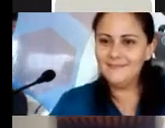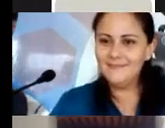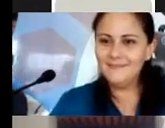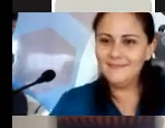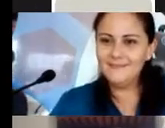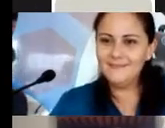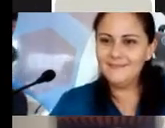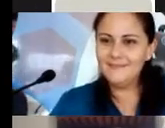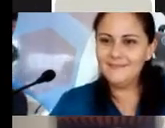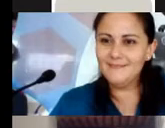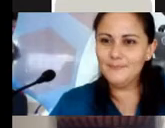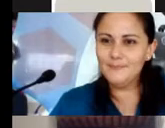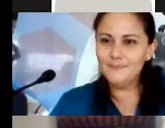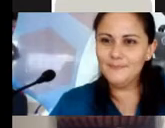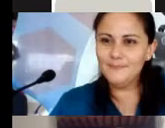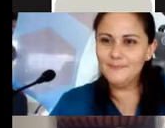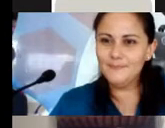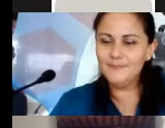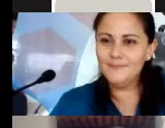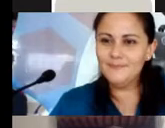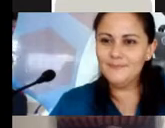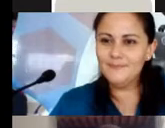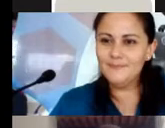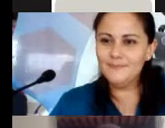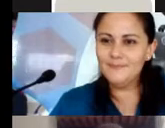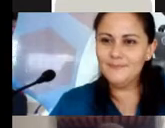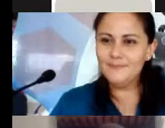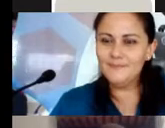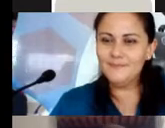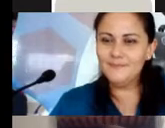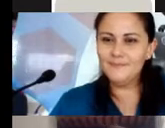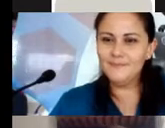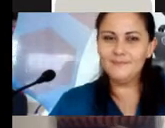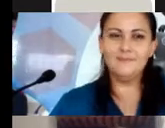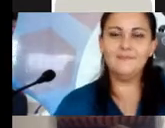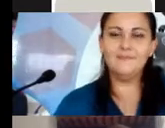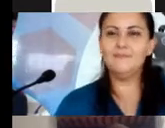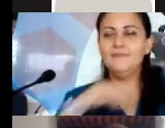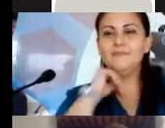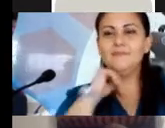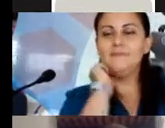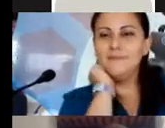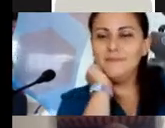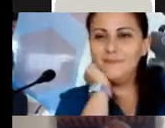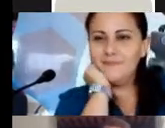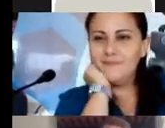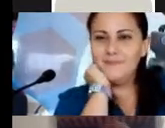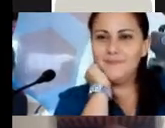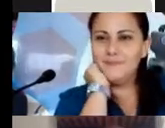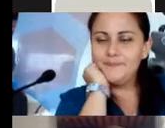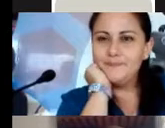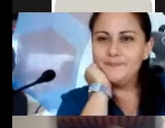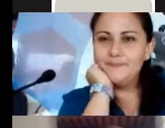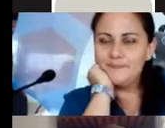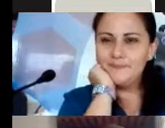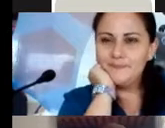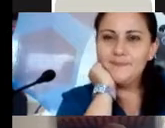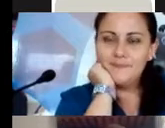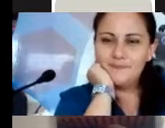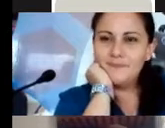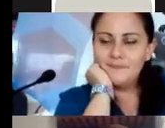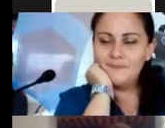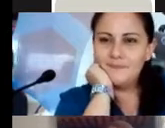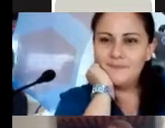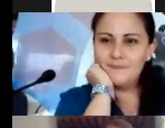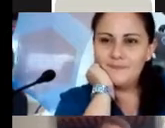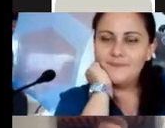es las calzadas, veredas demasiado irregulares, y lo que genera es que en el aluminio los tornillos se aflojan. Ese es un tema